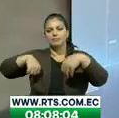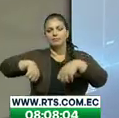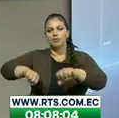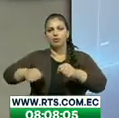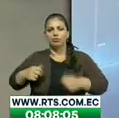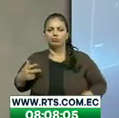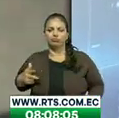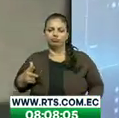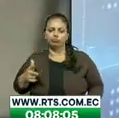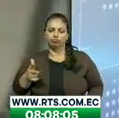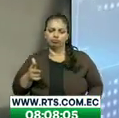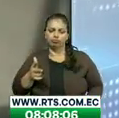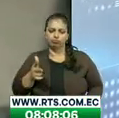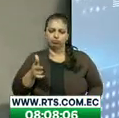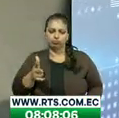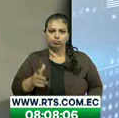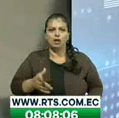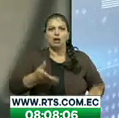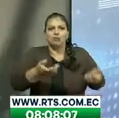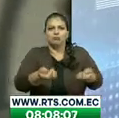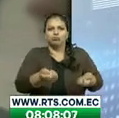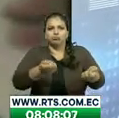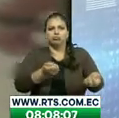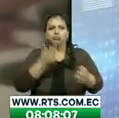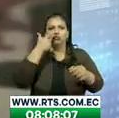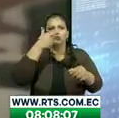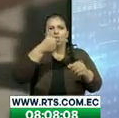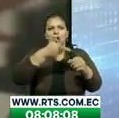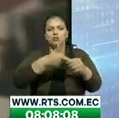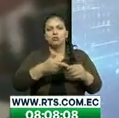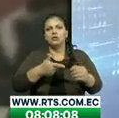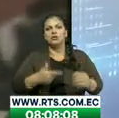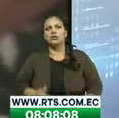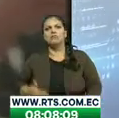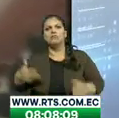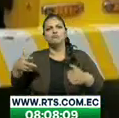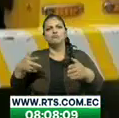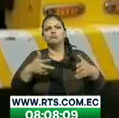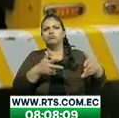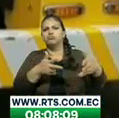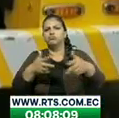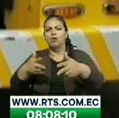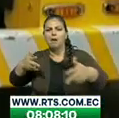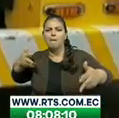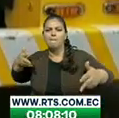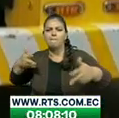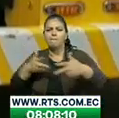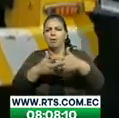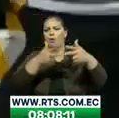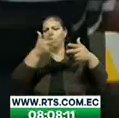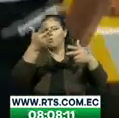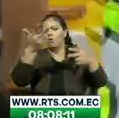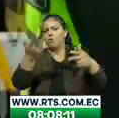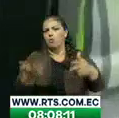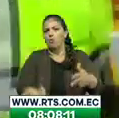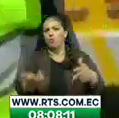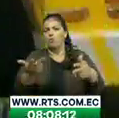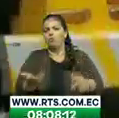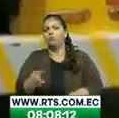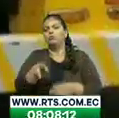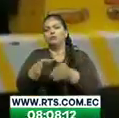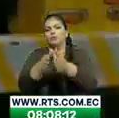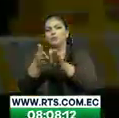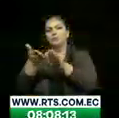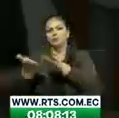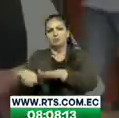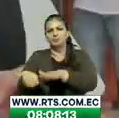Un hombre de nacionalidad francesa que conducía una motocicleta falleció al impactarse contra un tanquero con combustible en la vía Puerto Viejo